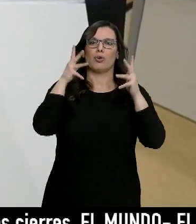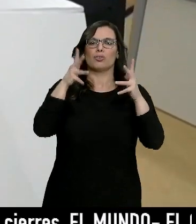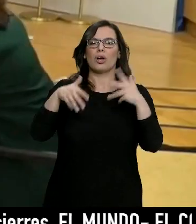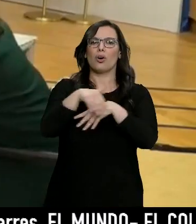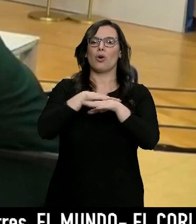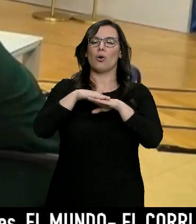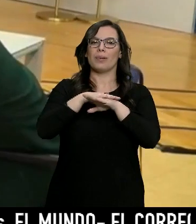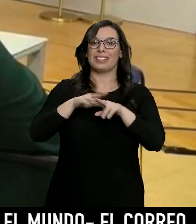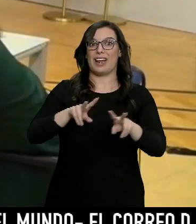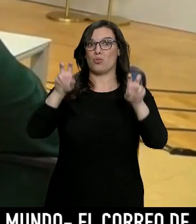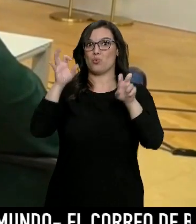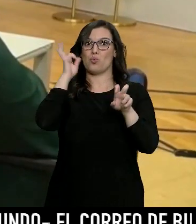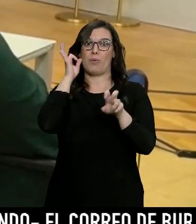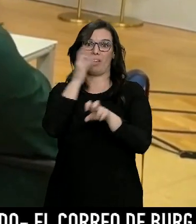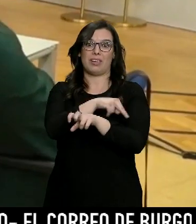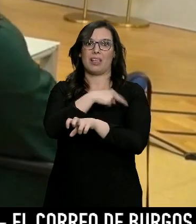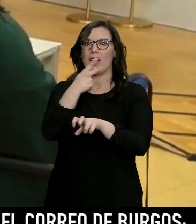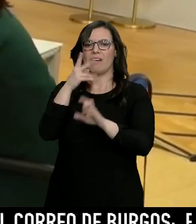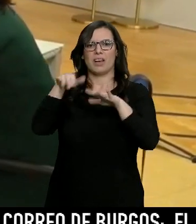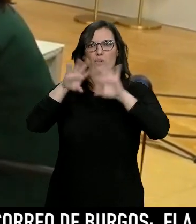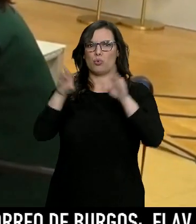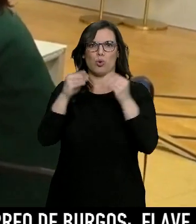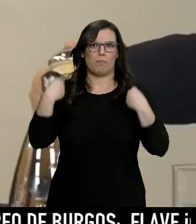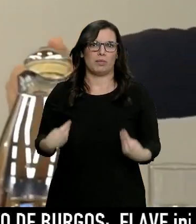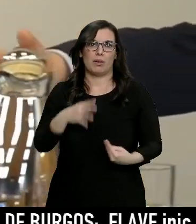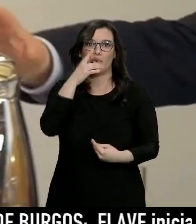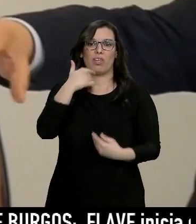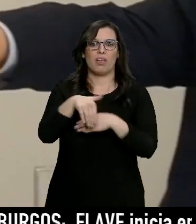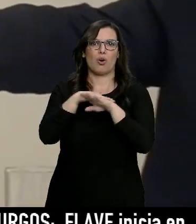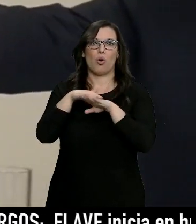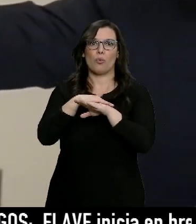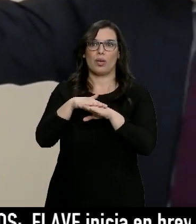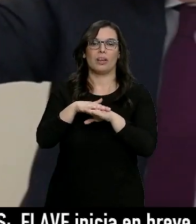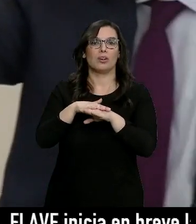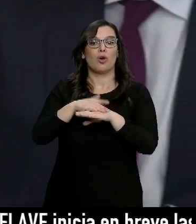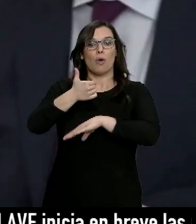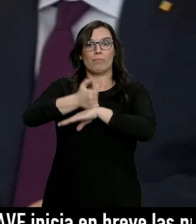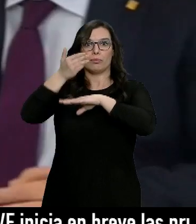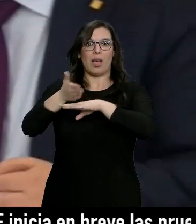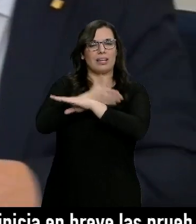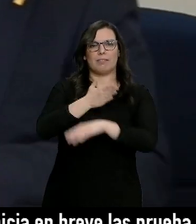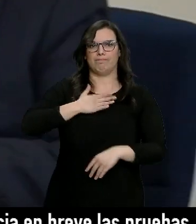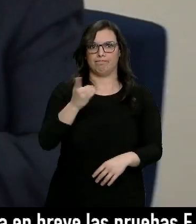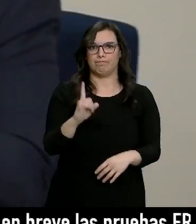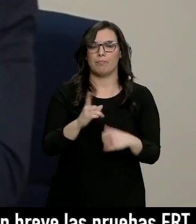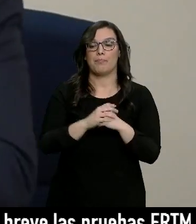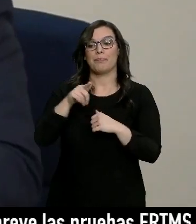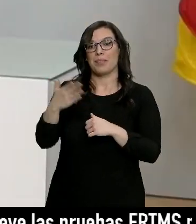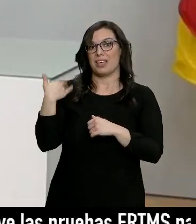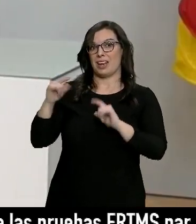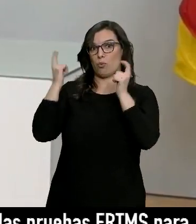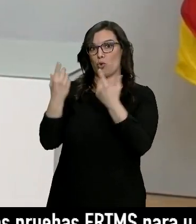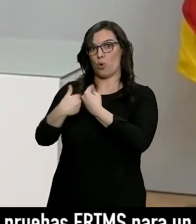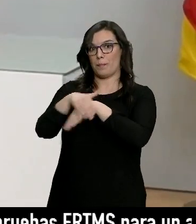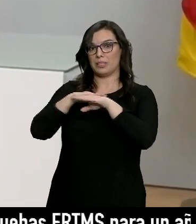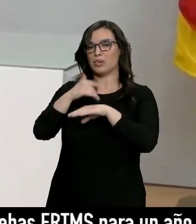con nueva ministra de Sanidad, pero misma conclusión, porque el Gobierno sigue rechazando que se adelanten los toques de queda. En ese encuentro han aprobado un acuerdo